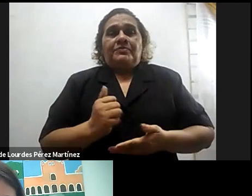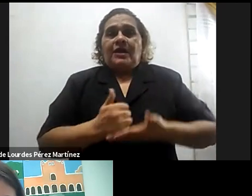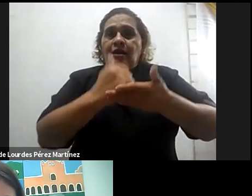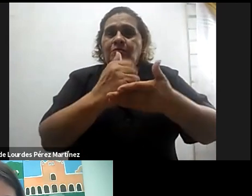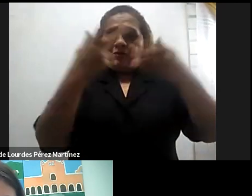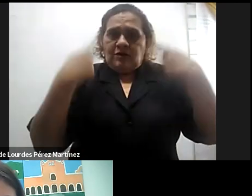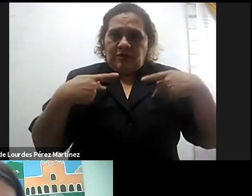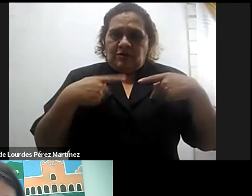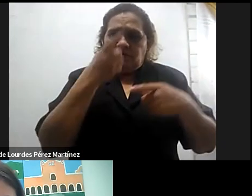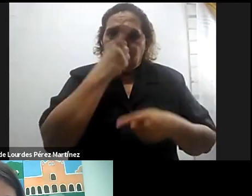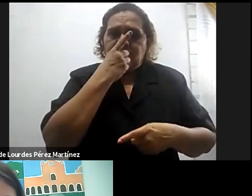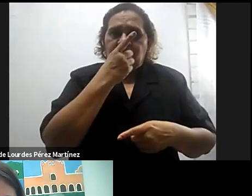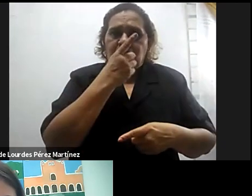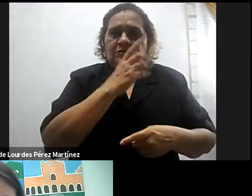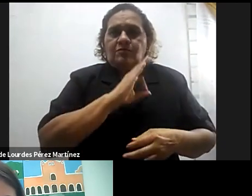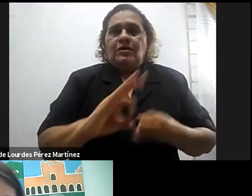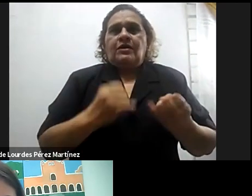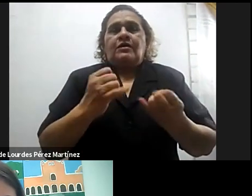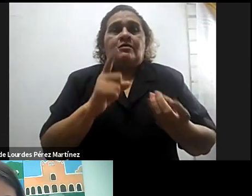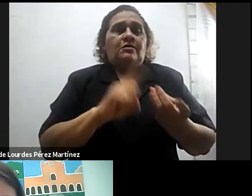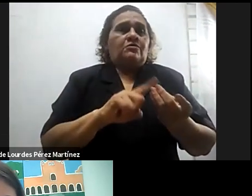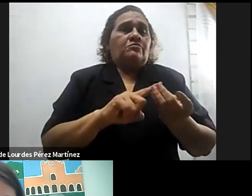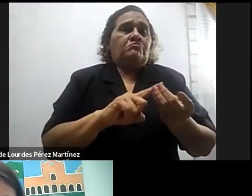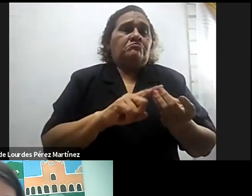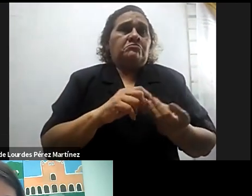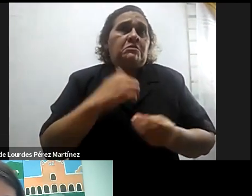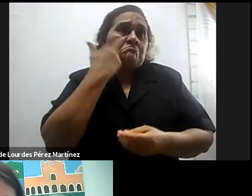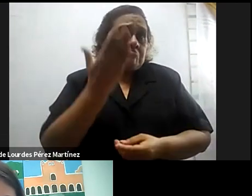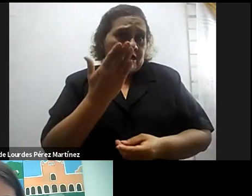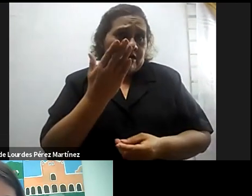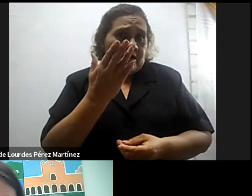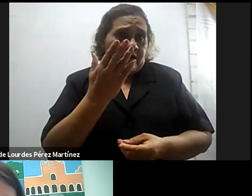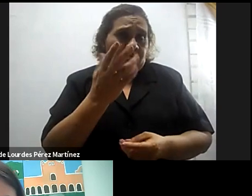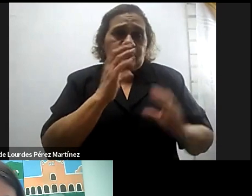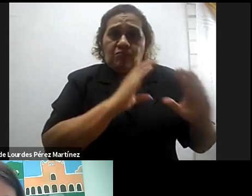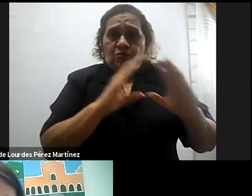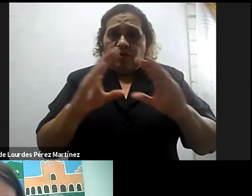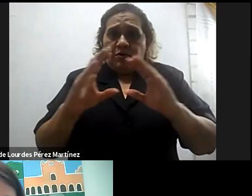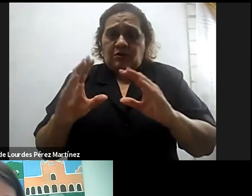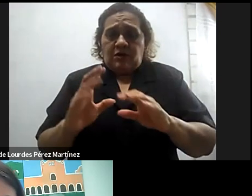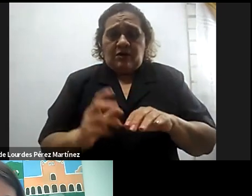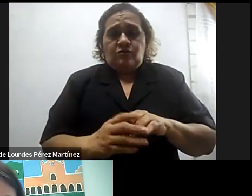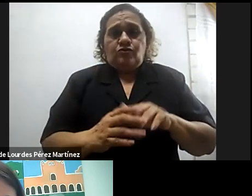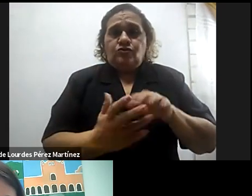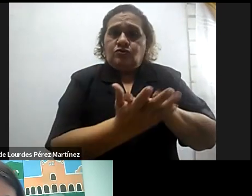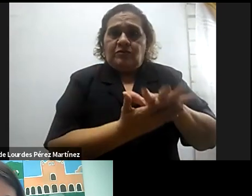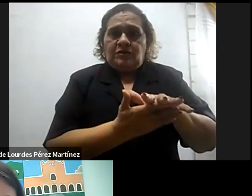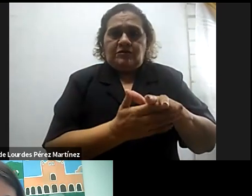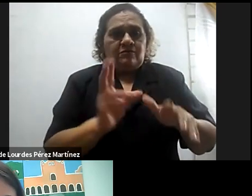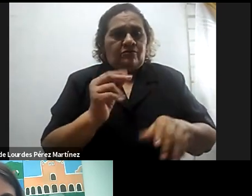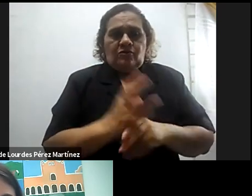donde ellos quieran, cuando ellos lo quieran, con un buen cuidado de sus pies, ¿no? No tienen por qué sufrir ningún tipo